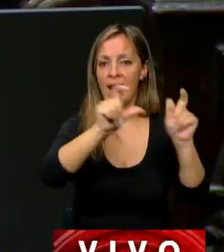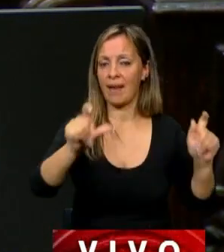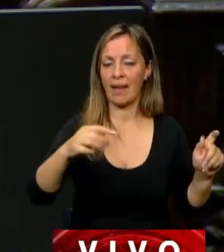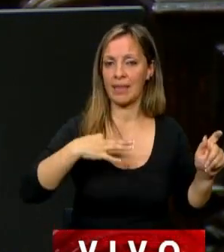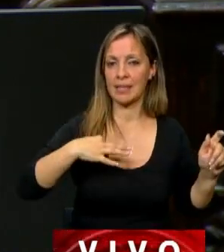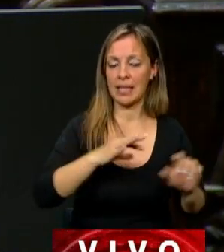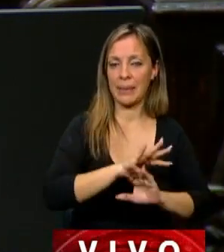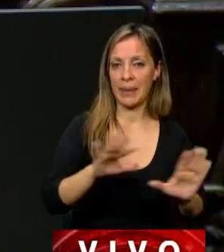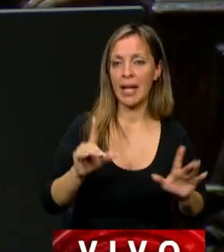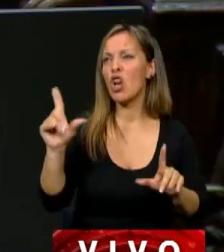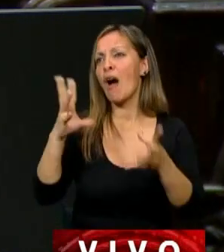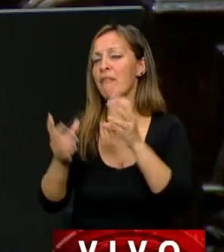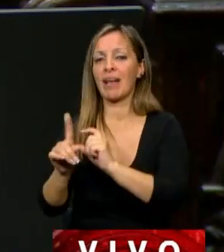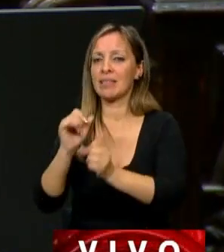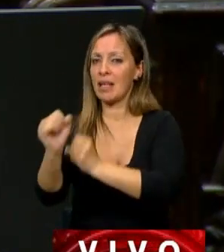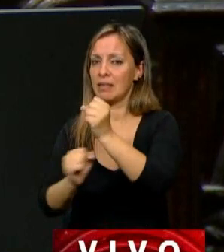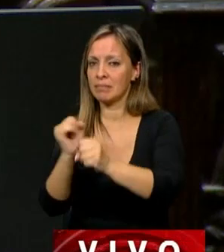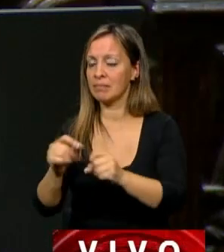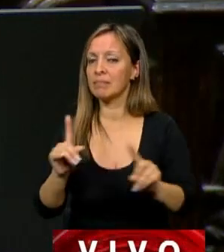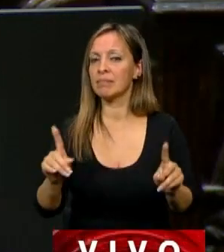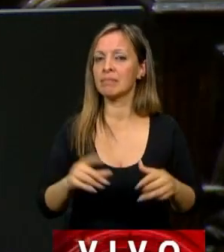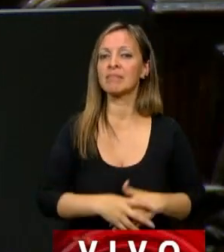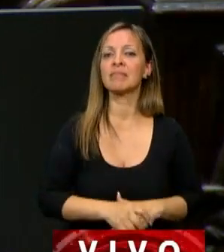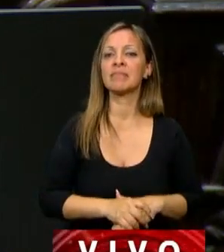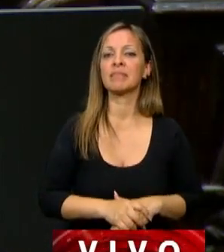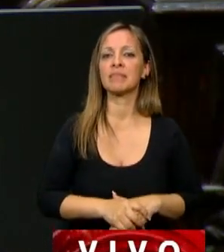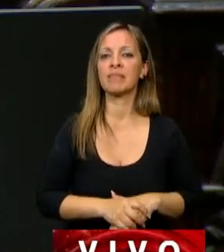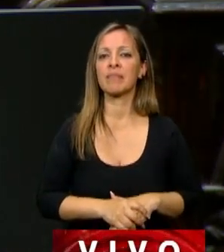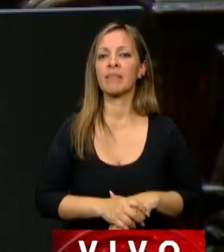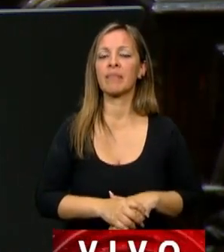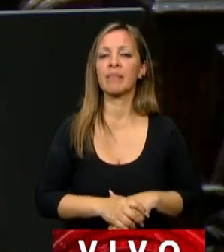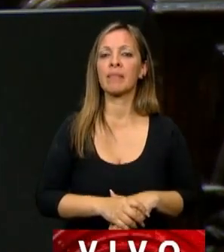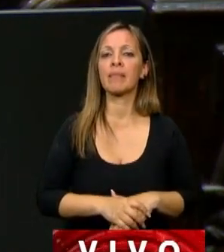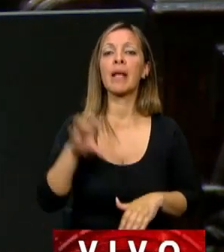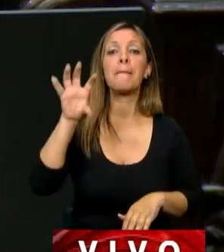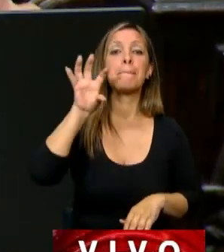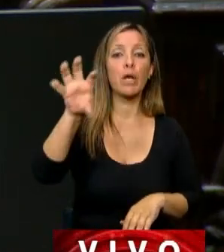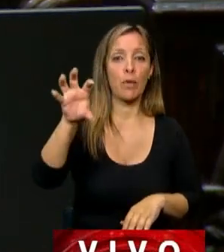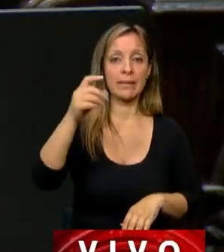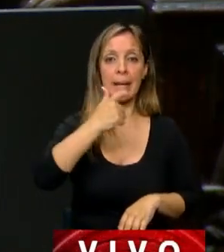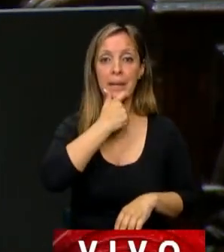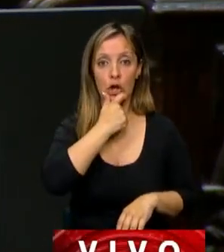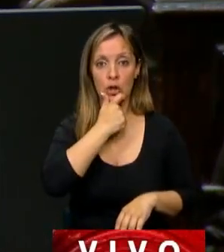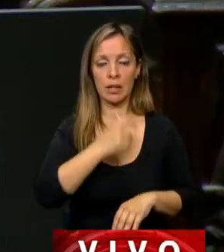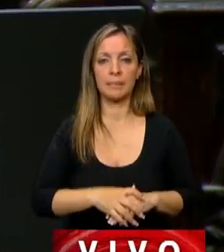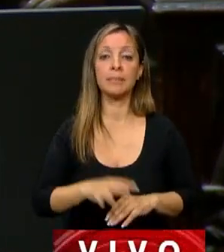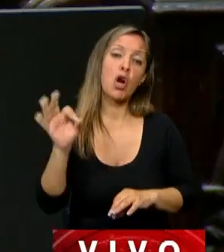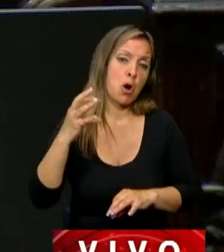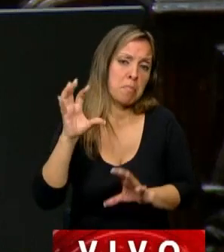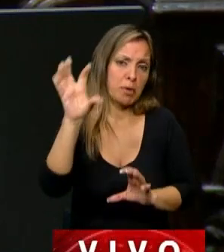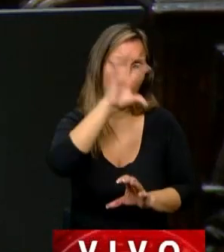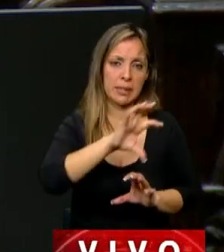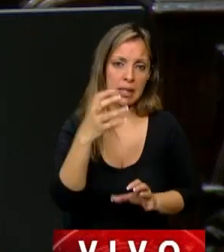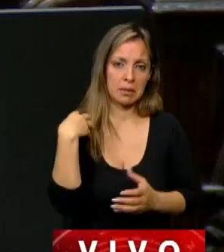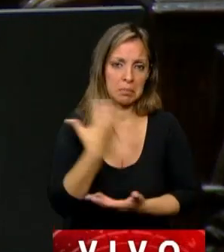el supermercado. Nadie acumula ese impuesto, lo traslada. Provincia de Mendoza, o provincias en general,